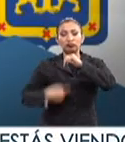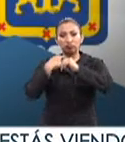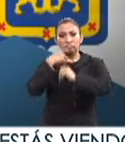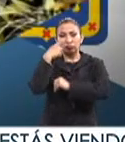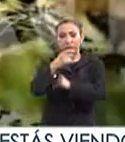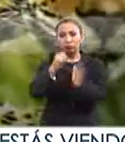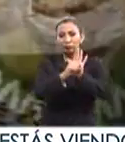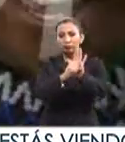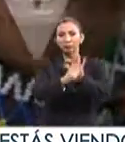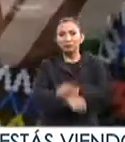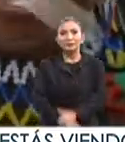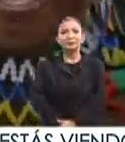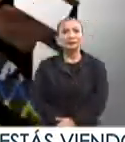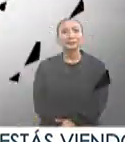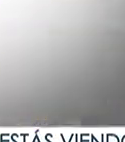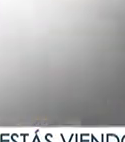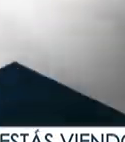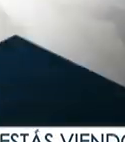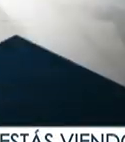armas.